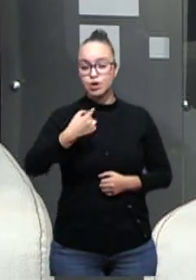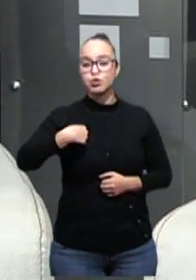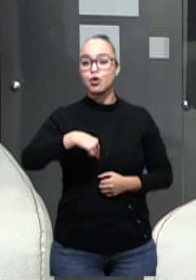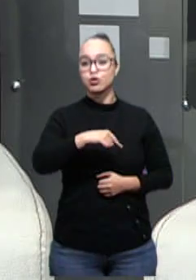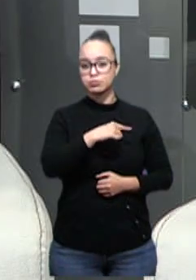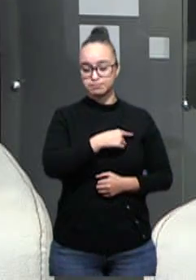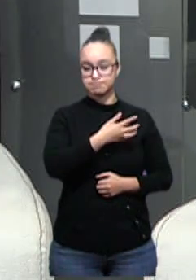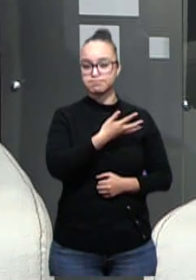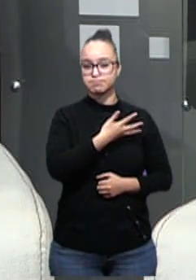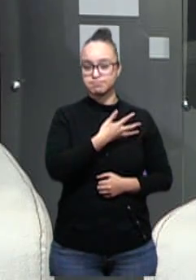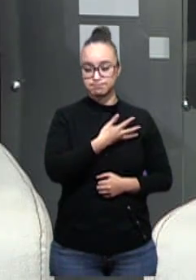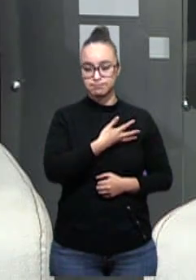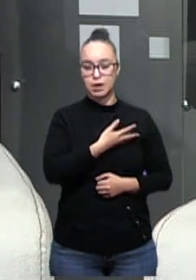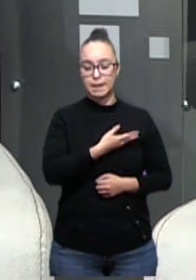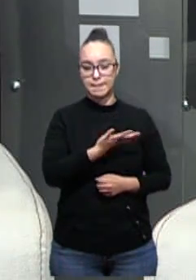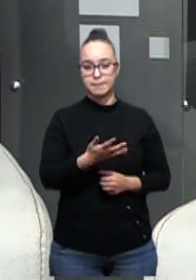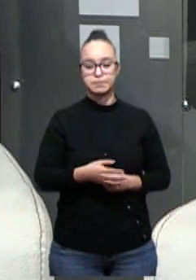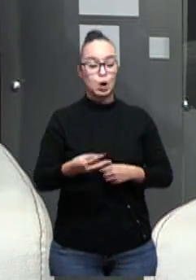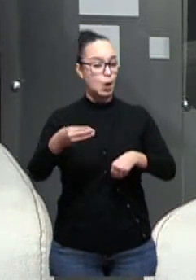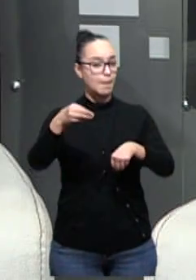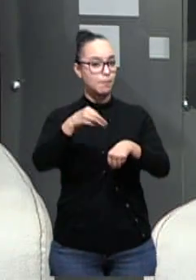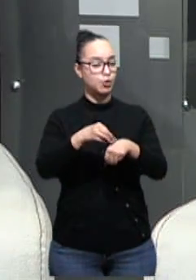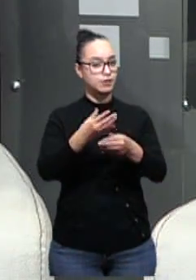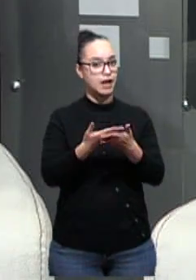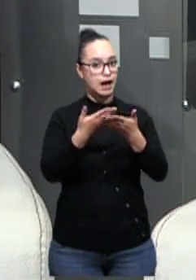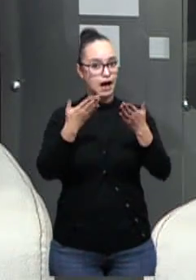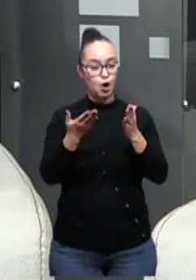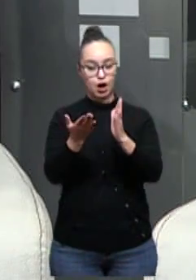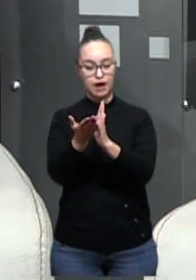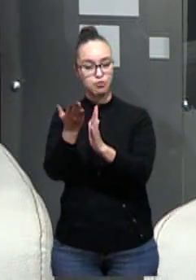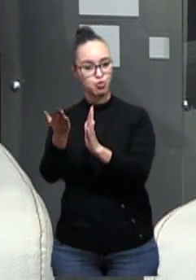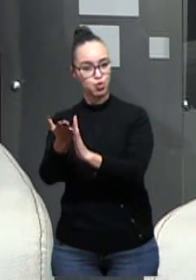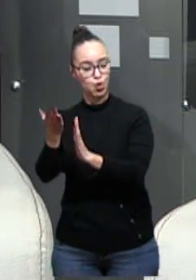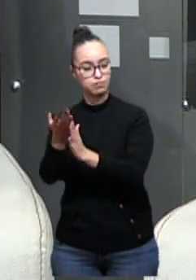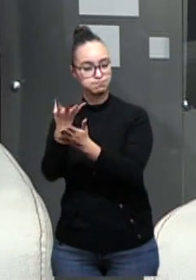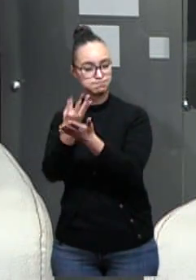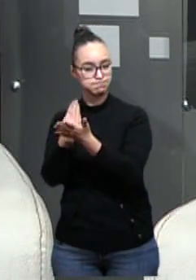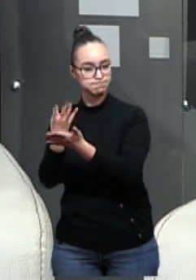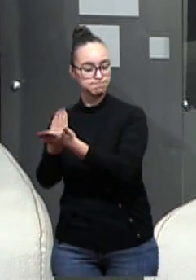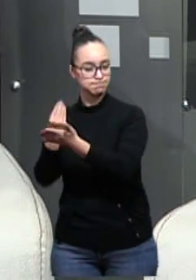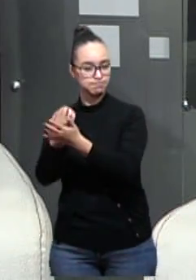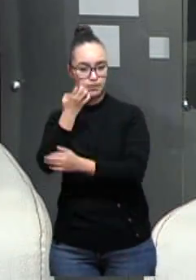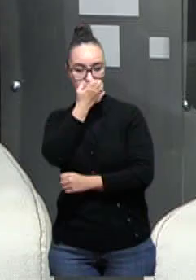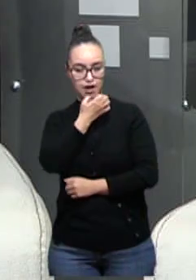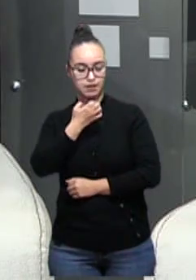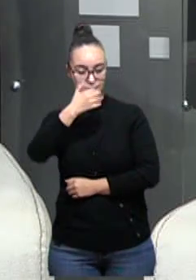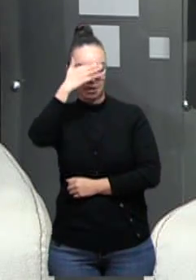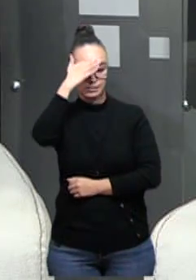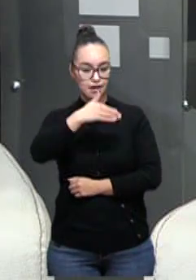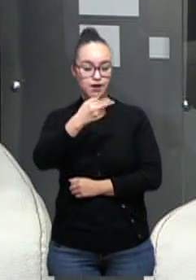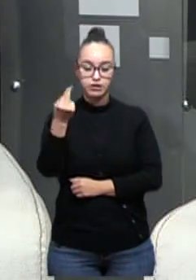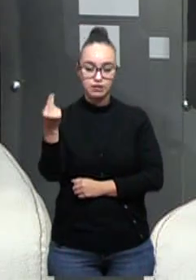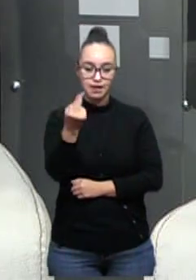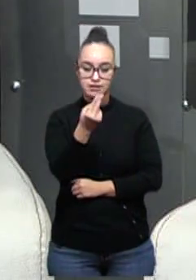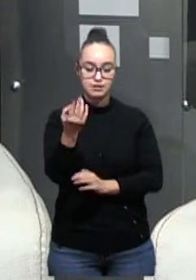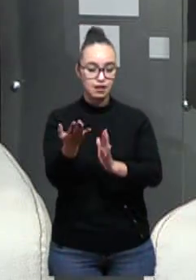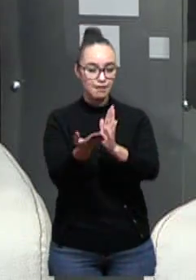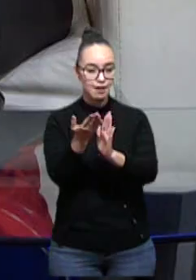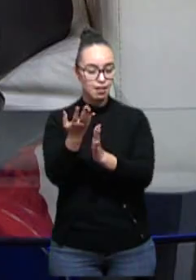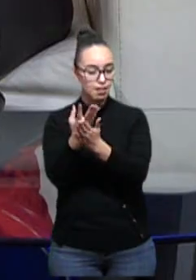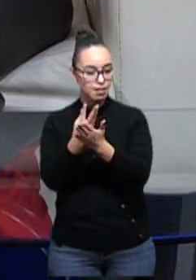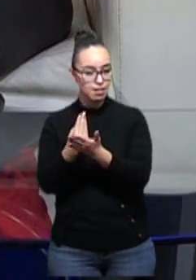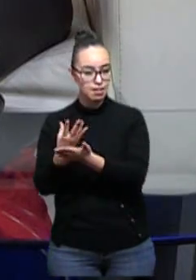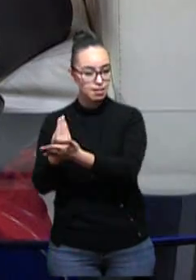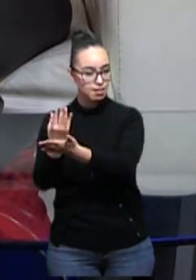implementar. Volviendo al tema de la infraestructura, por supuesto, nosotros sabemos que hay una gran necesidad de infraestructura. Tenemos,